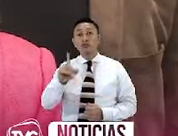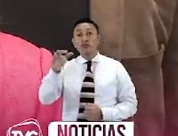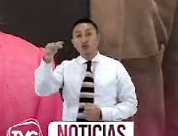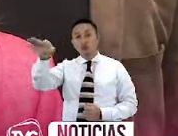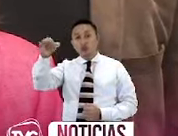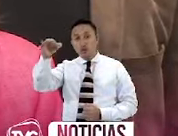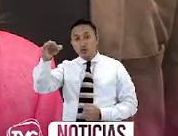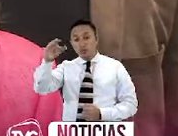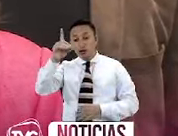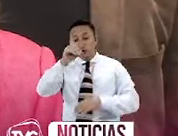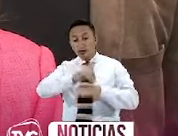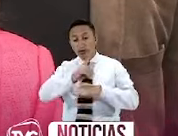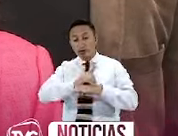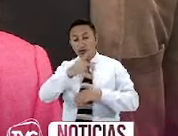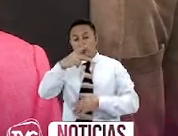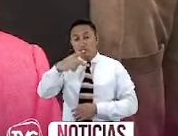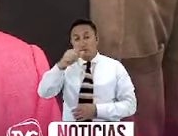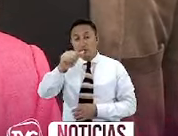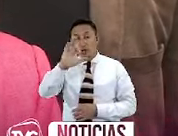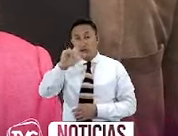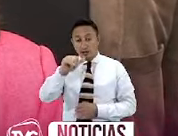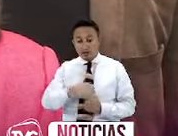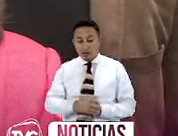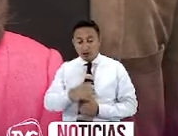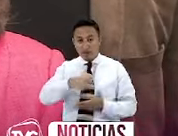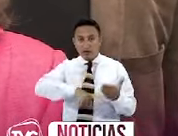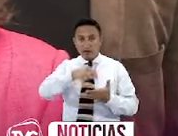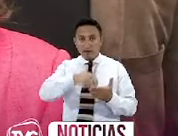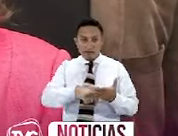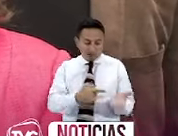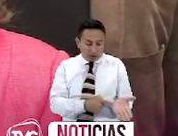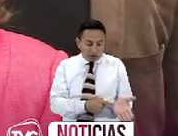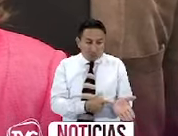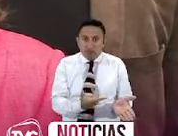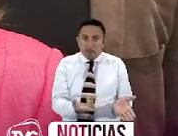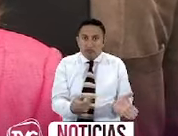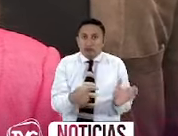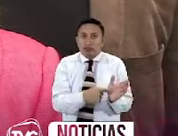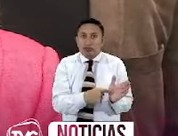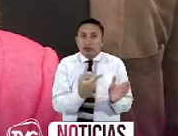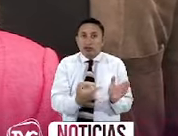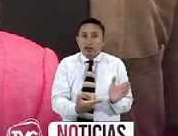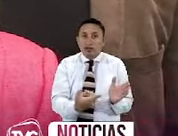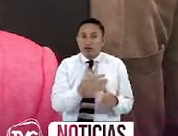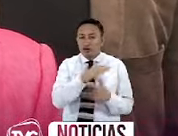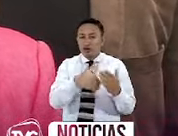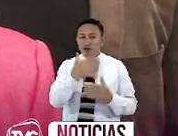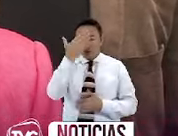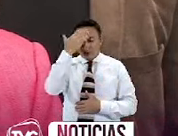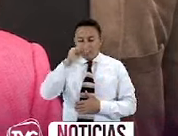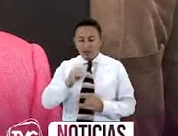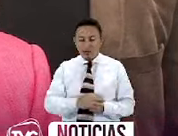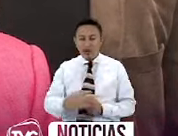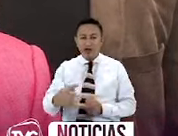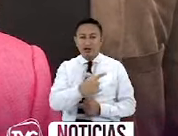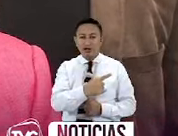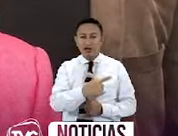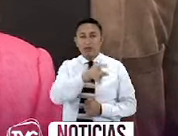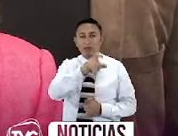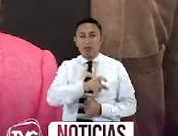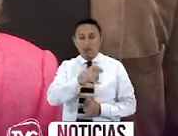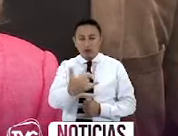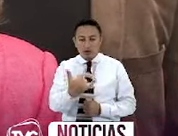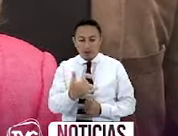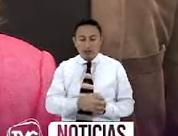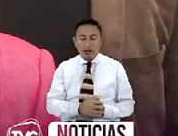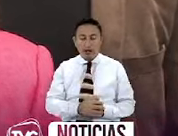Katy Zurita no tiene la firma, cuando es un documento electrónico. Todos sabemos, los chicos son manejan, por ejemplo, la